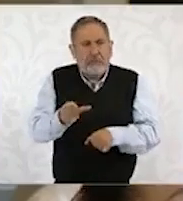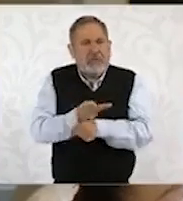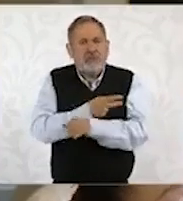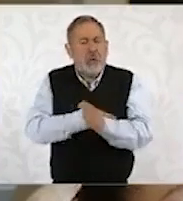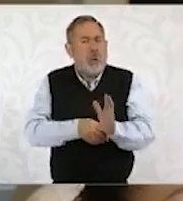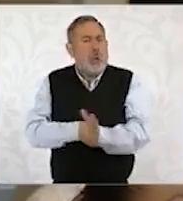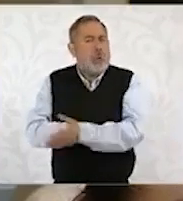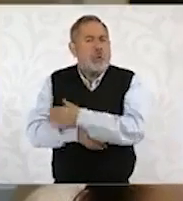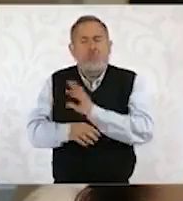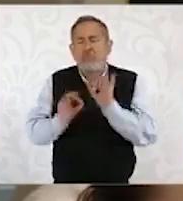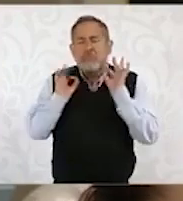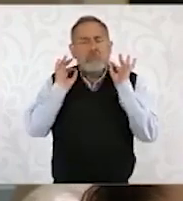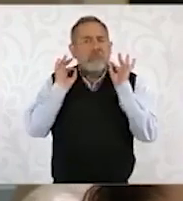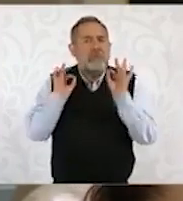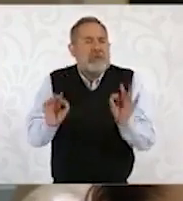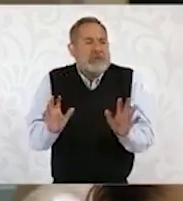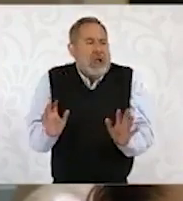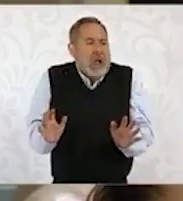presidenta.